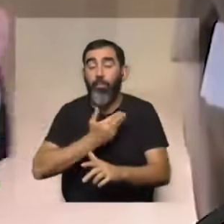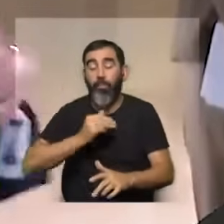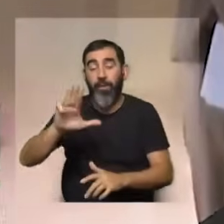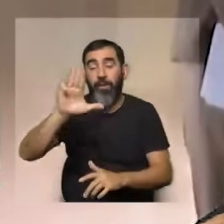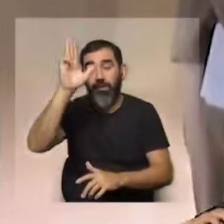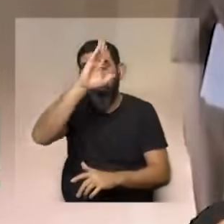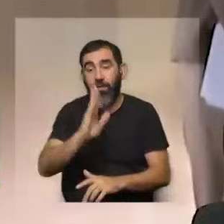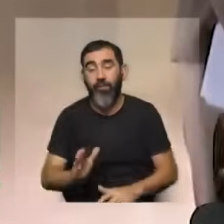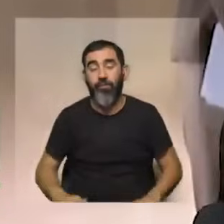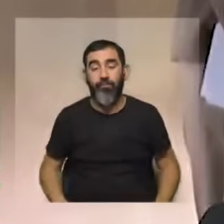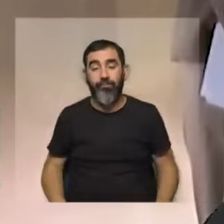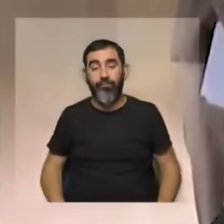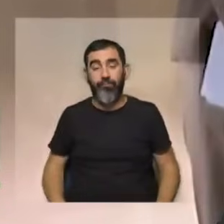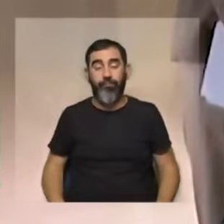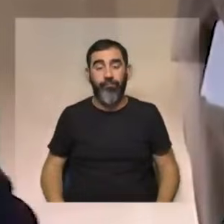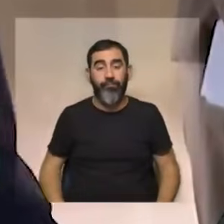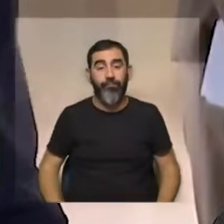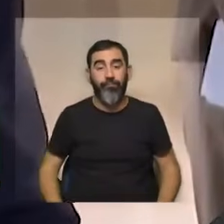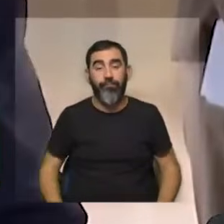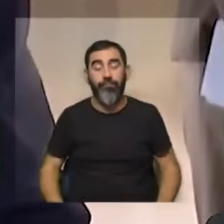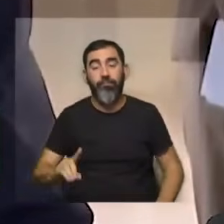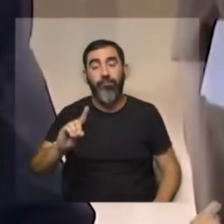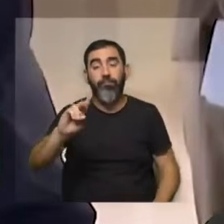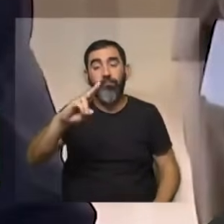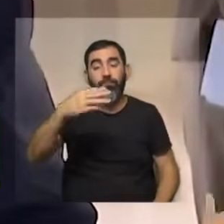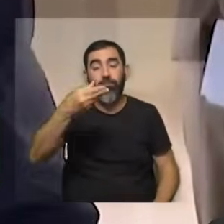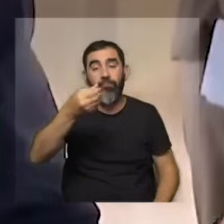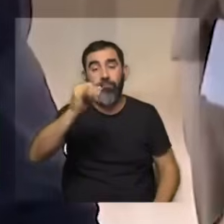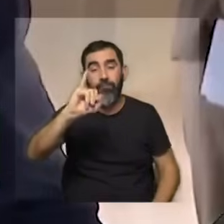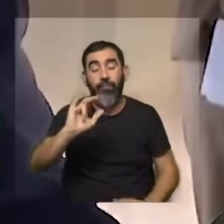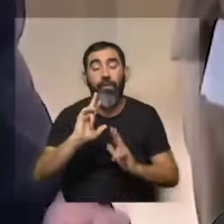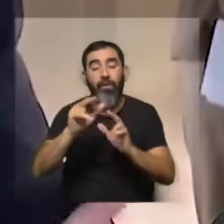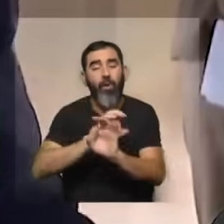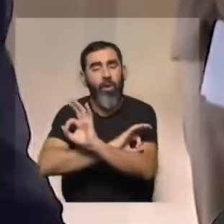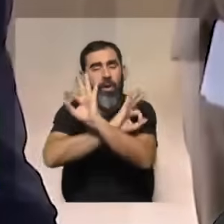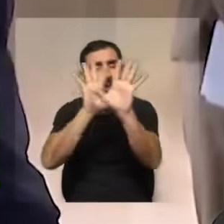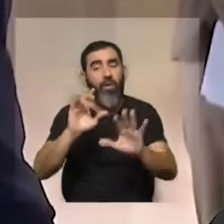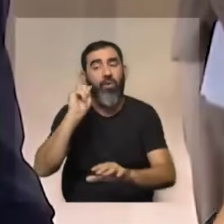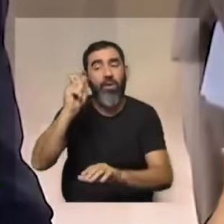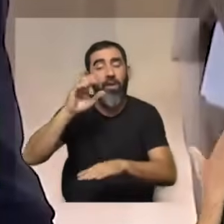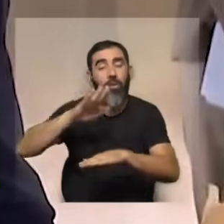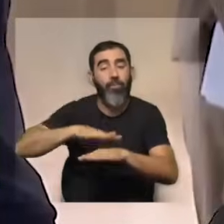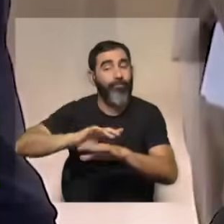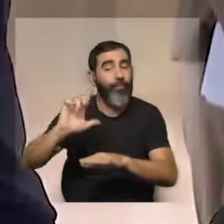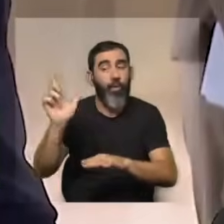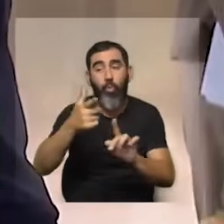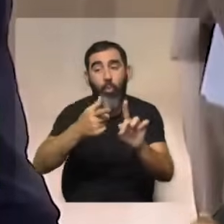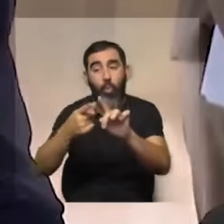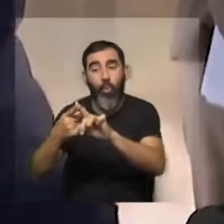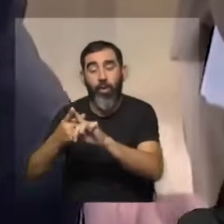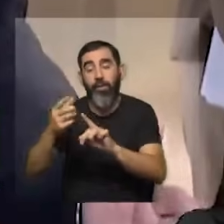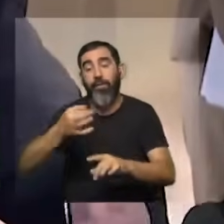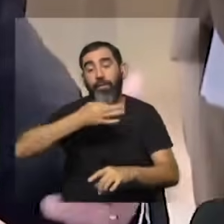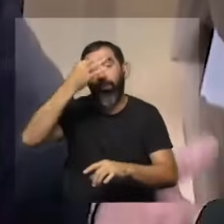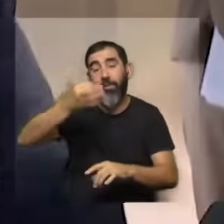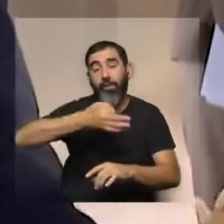brasileño Lula da Silva en rueda de prensa en Dubái, donde afirmó que al menos quedará claro quién tuvo la culpa de que no hubiera acuerdo. Las